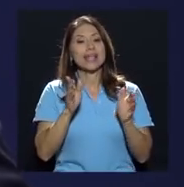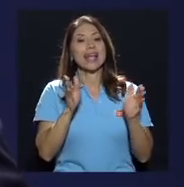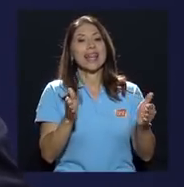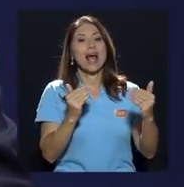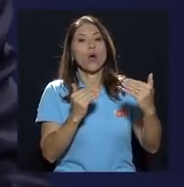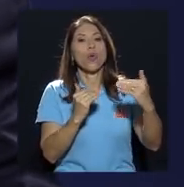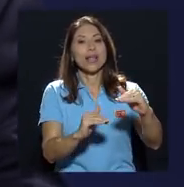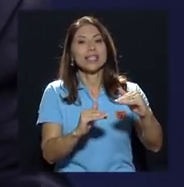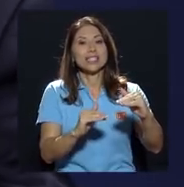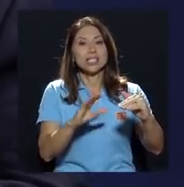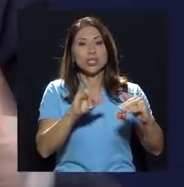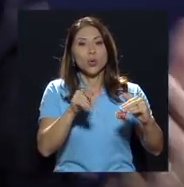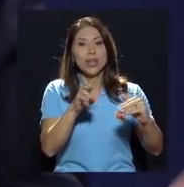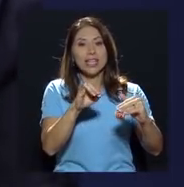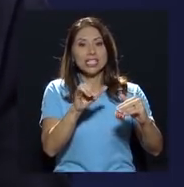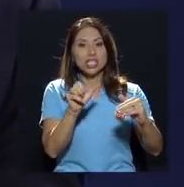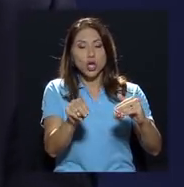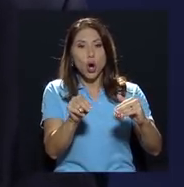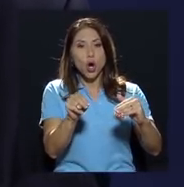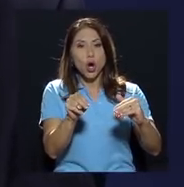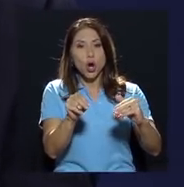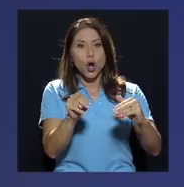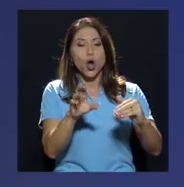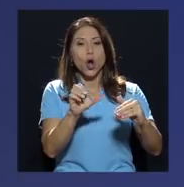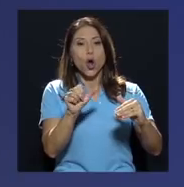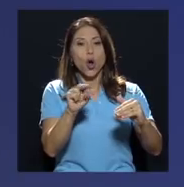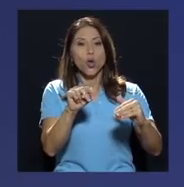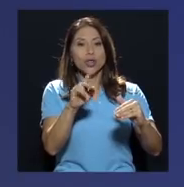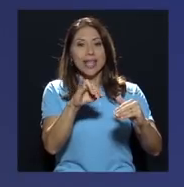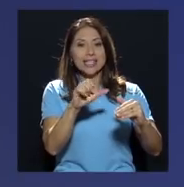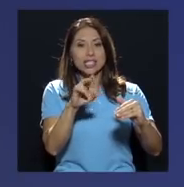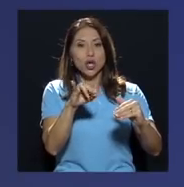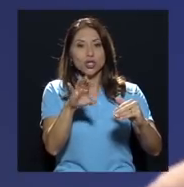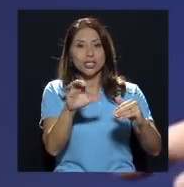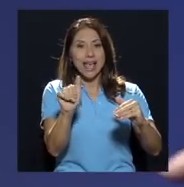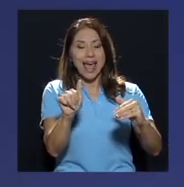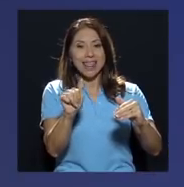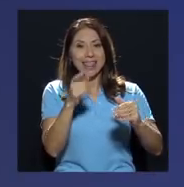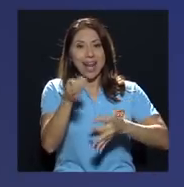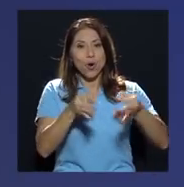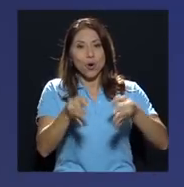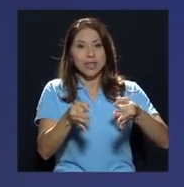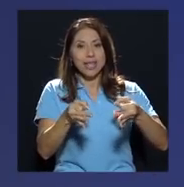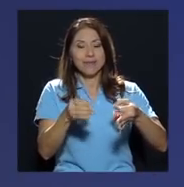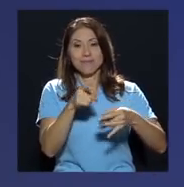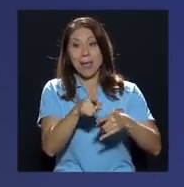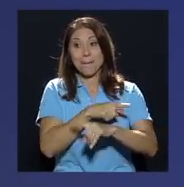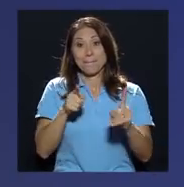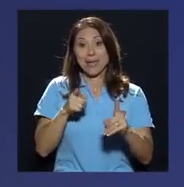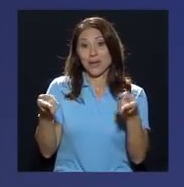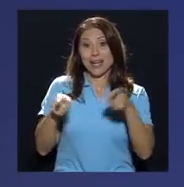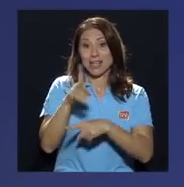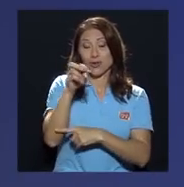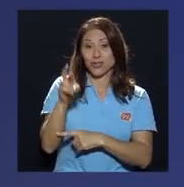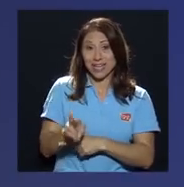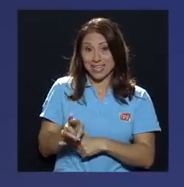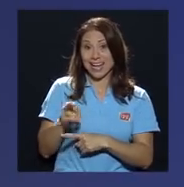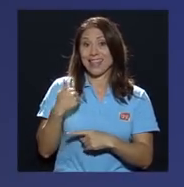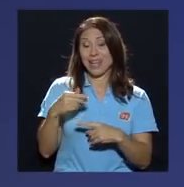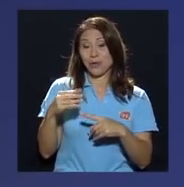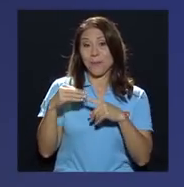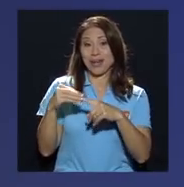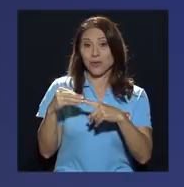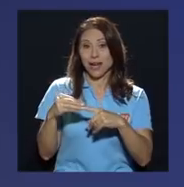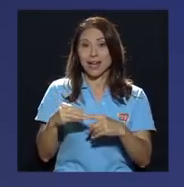jurisdicción contenciosa de la corte una simple consulta pero el caso es costa rica reviste sabe de particularidad se ven casos históricos